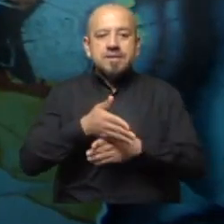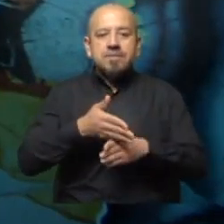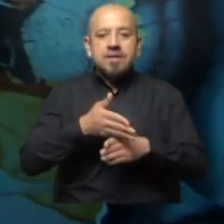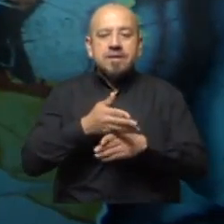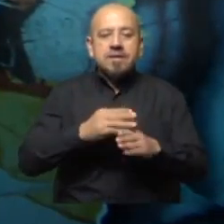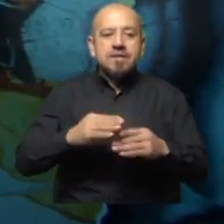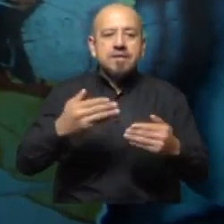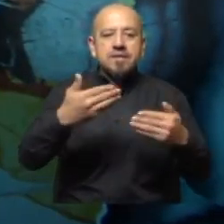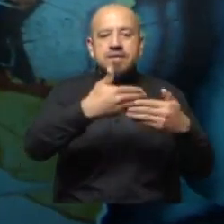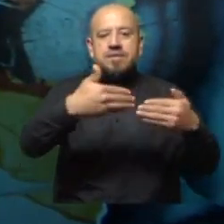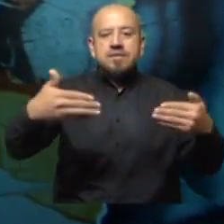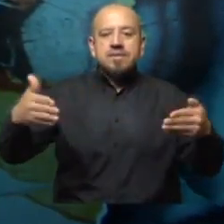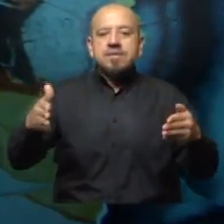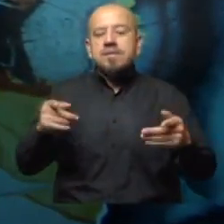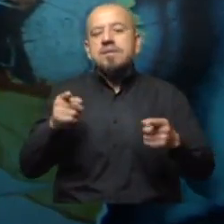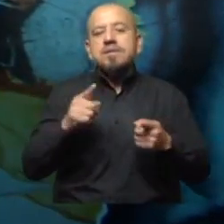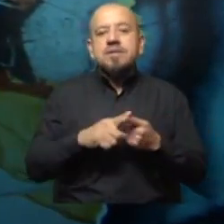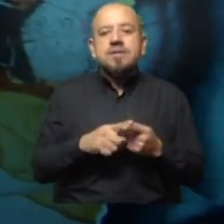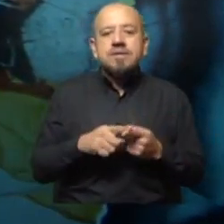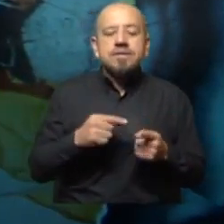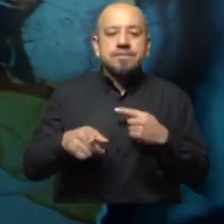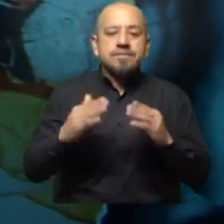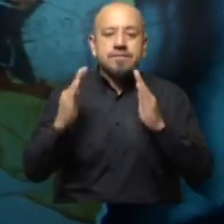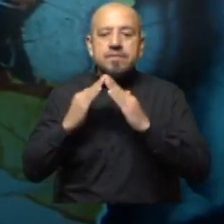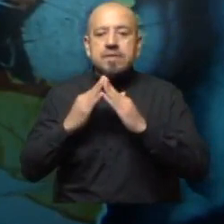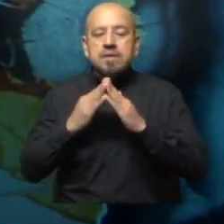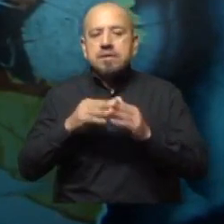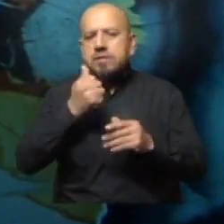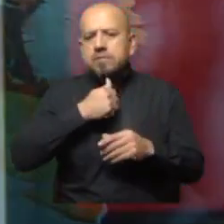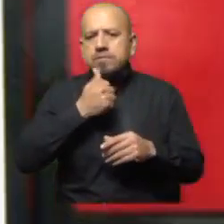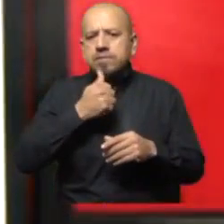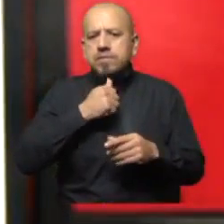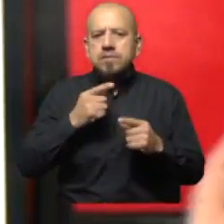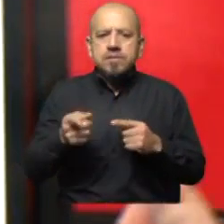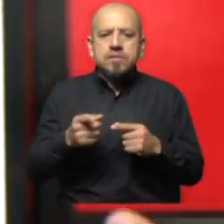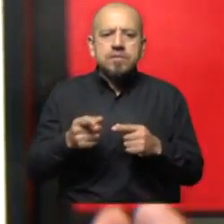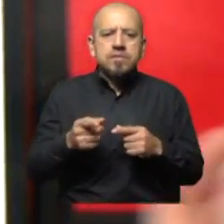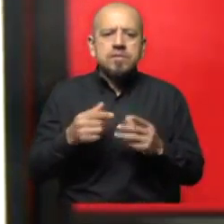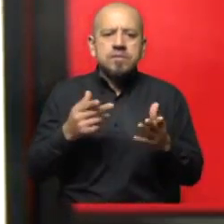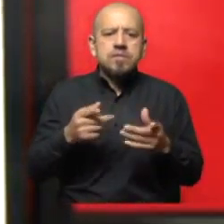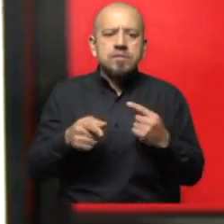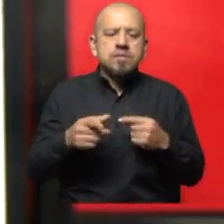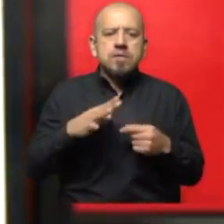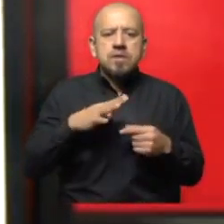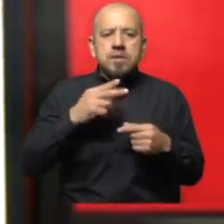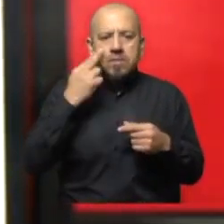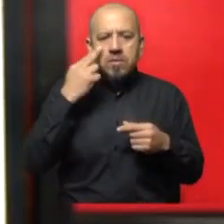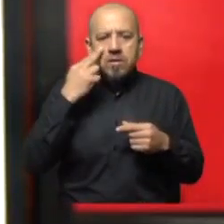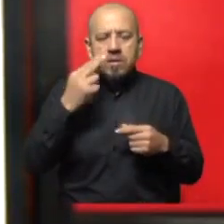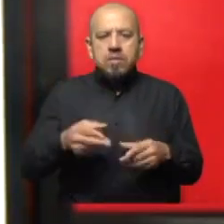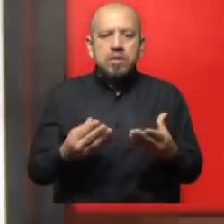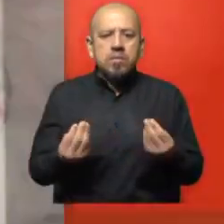humedad era una casa vieja en una casa vieja de abajo claro